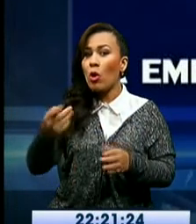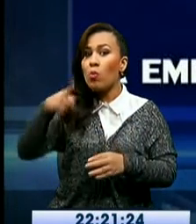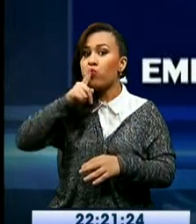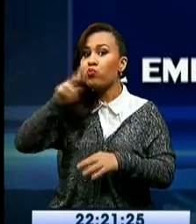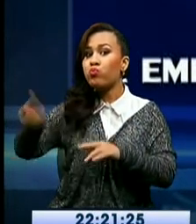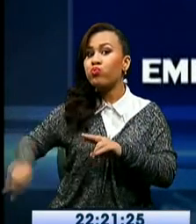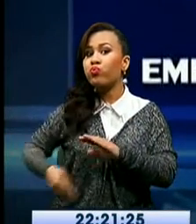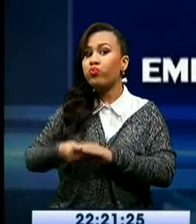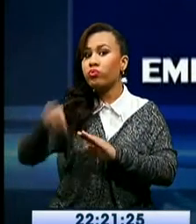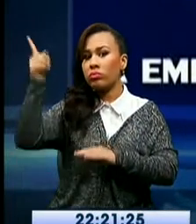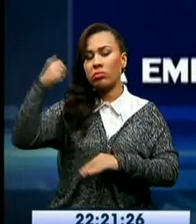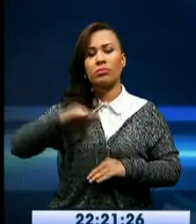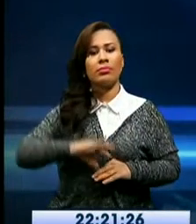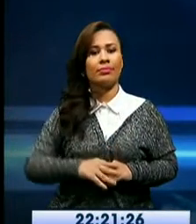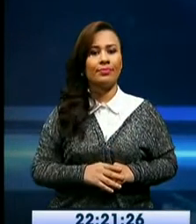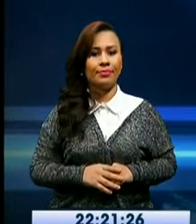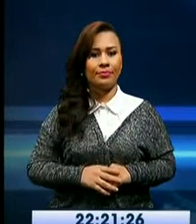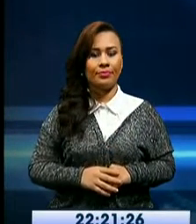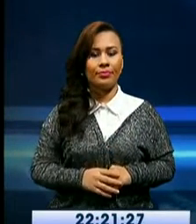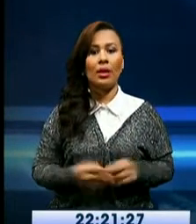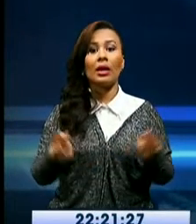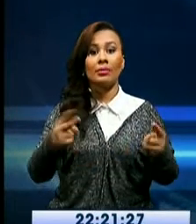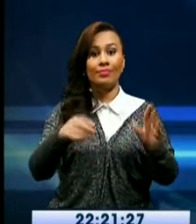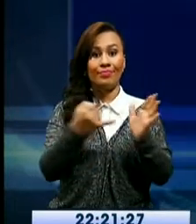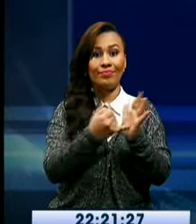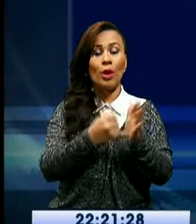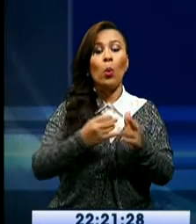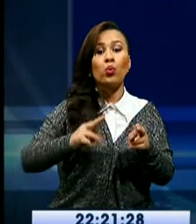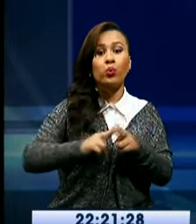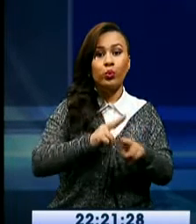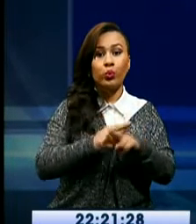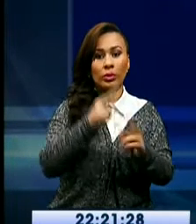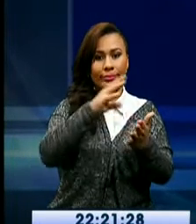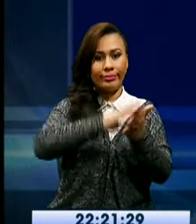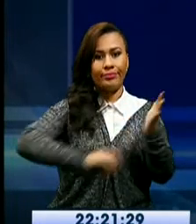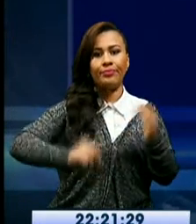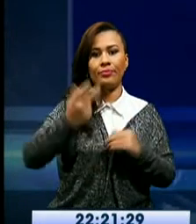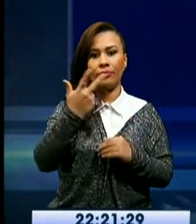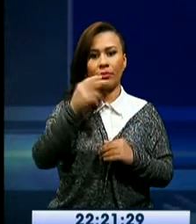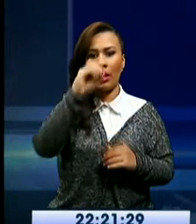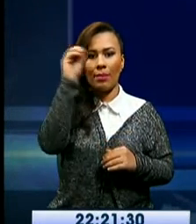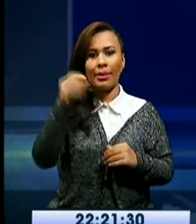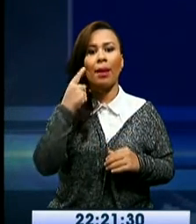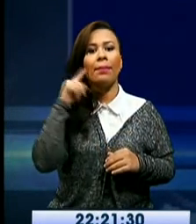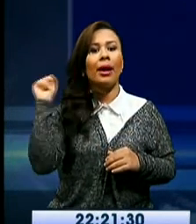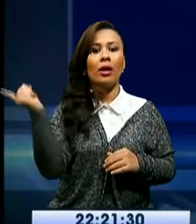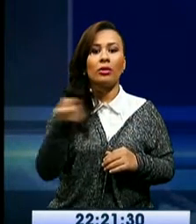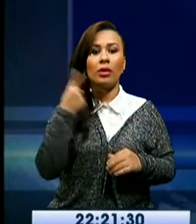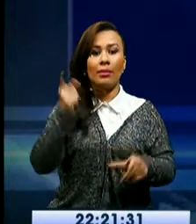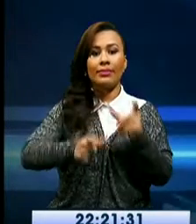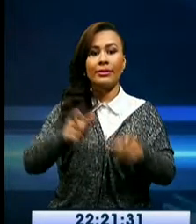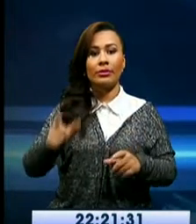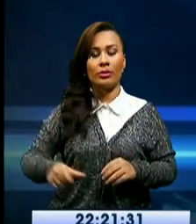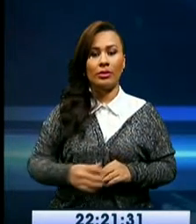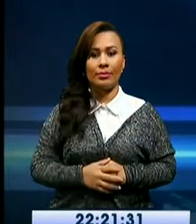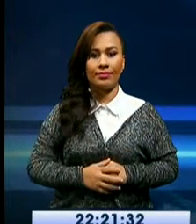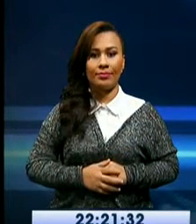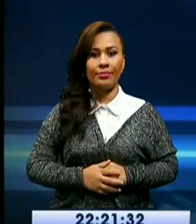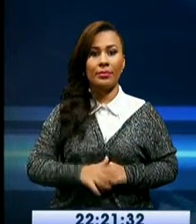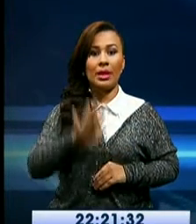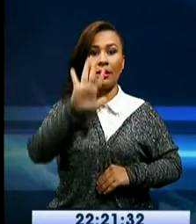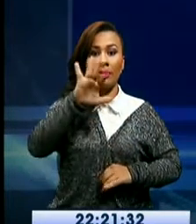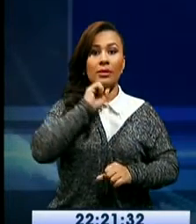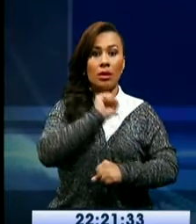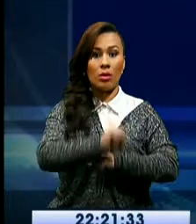a empresas en paraísos fiscales. La contribución de utilidades será del 3% a todas las personas naturales. Por